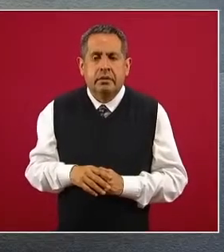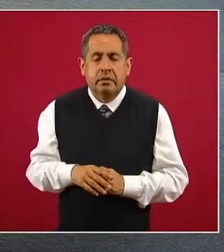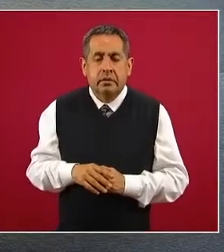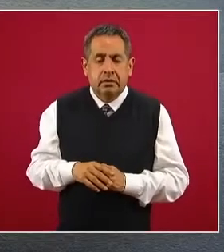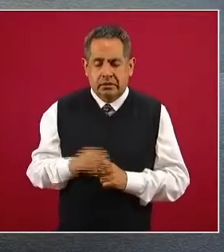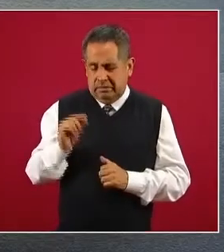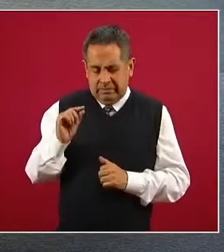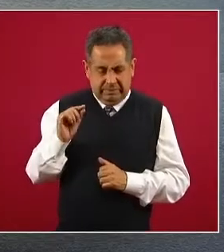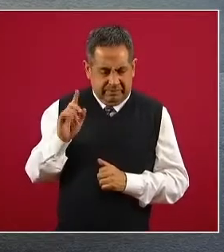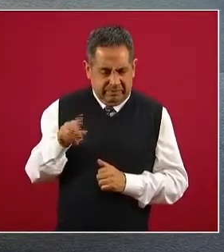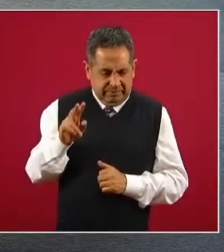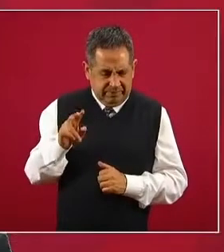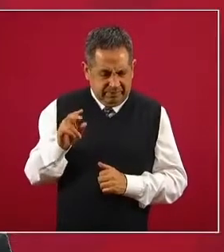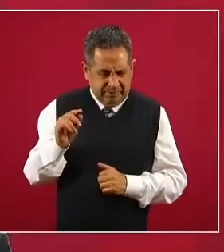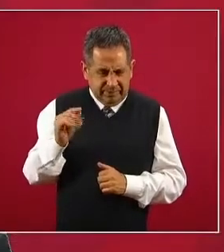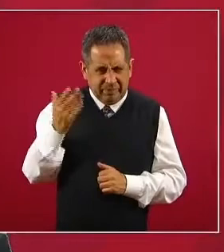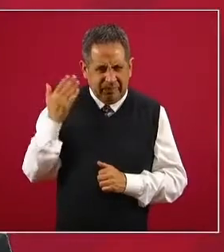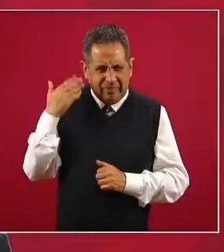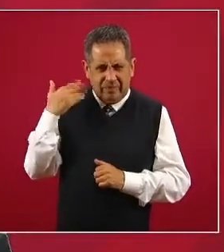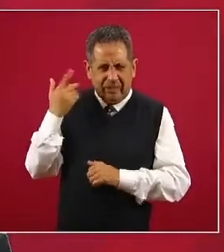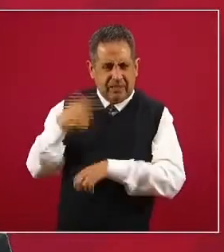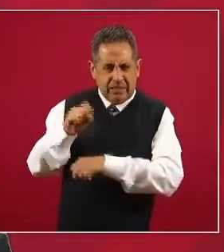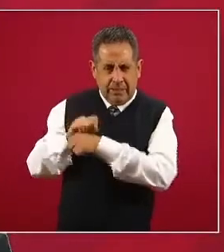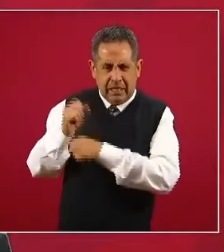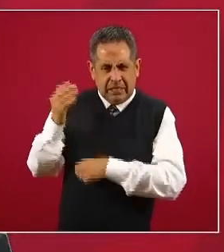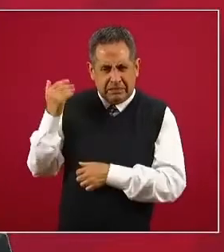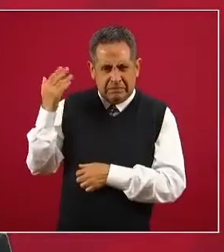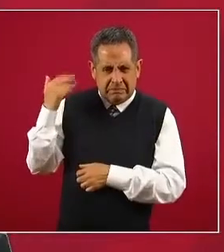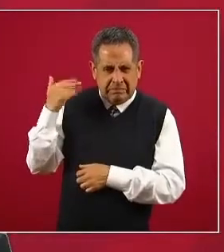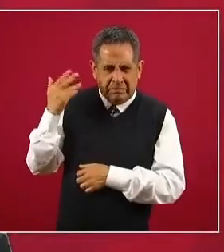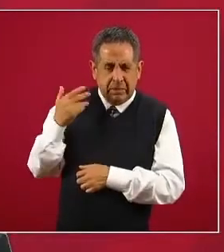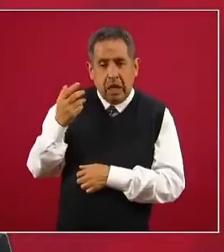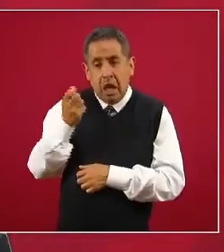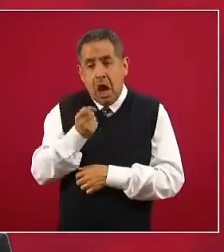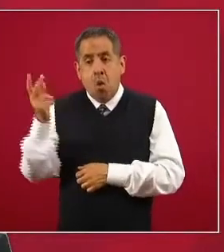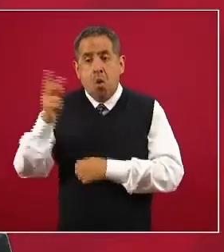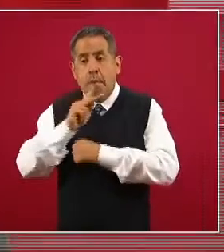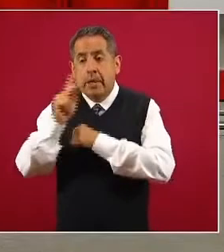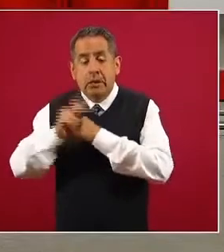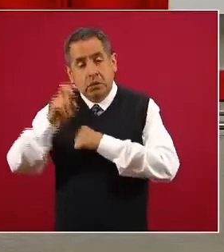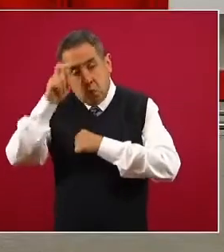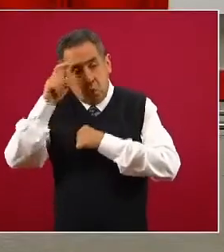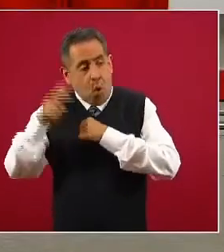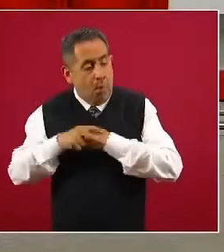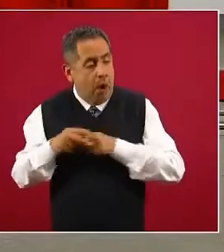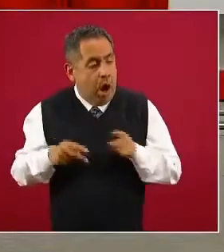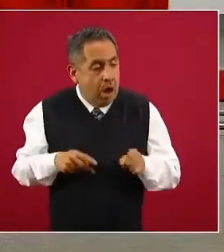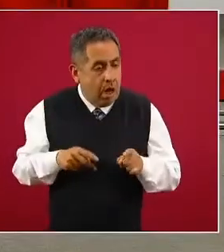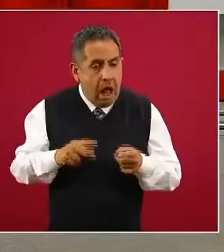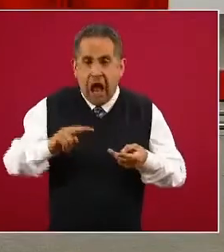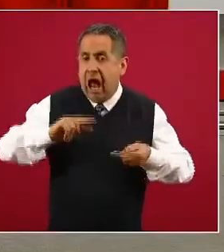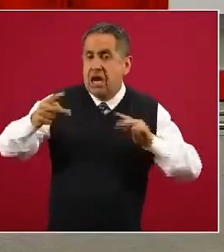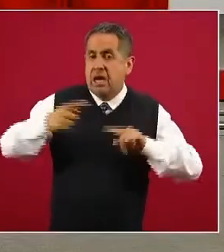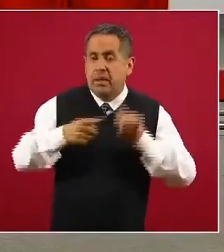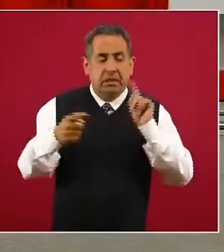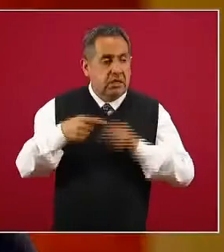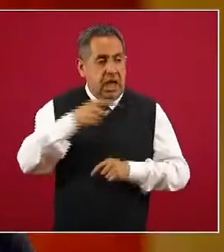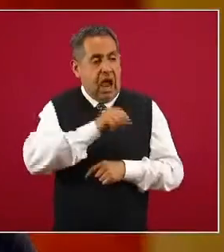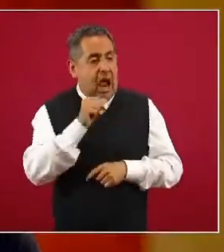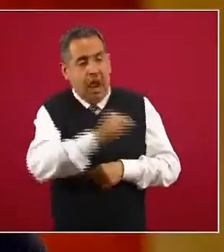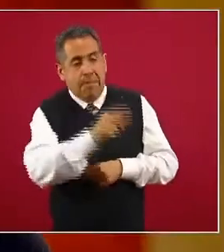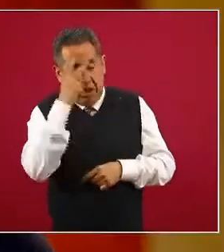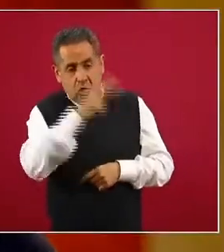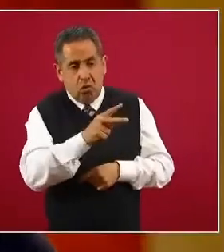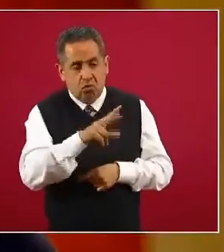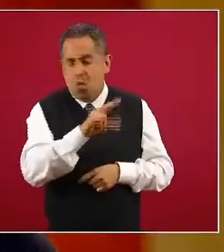Hace varias semanas, algunos países europeos hicieron lo contrario respecto a México y varios otros